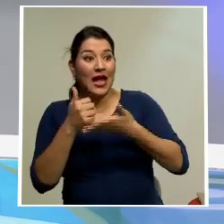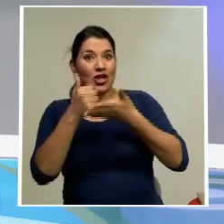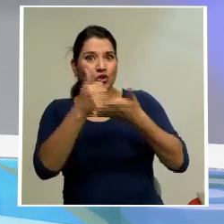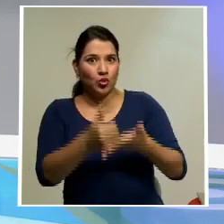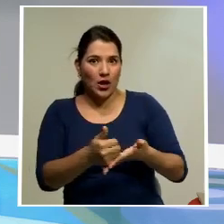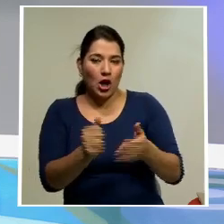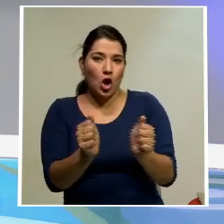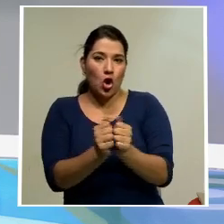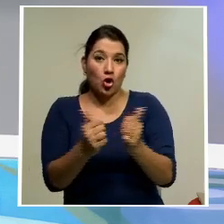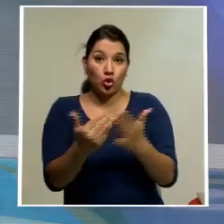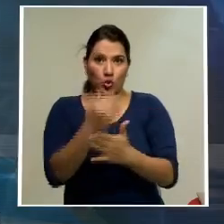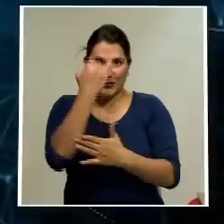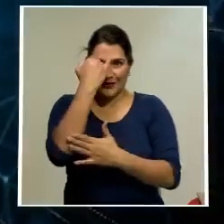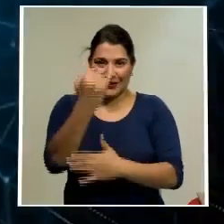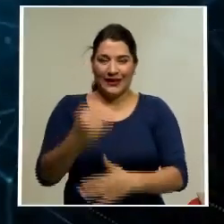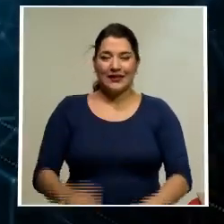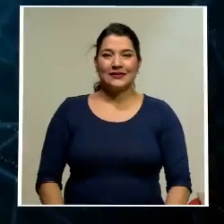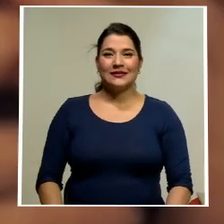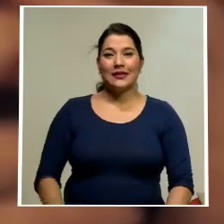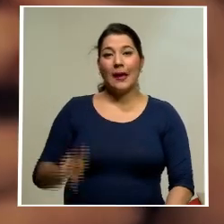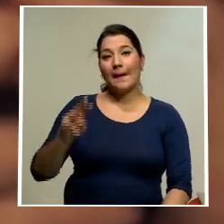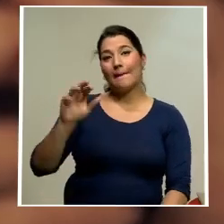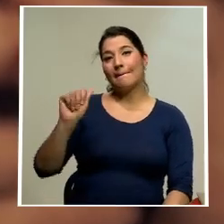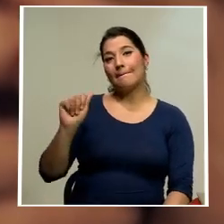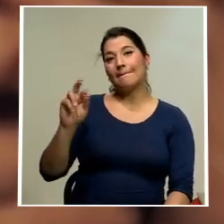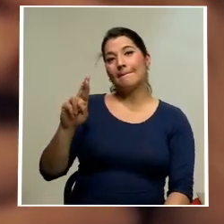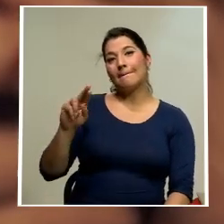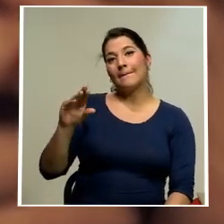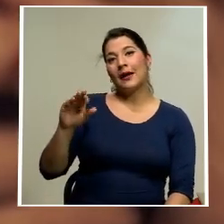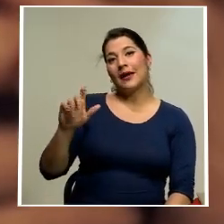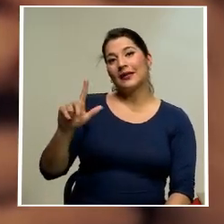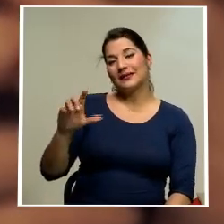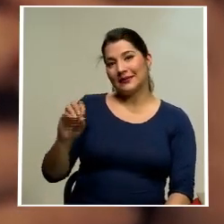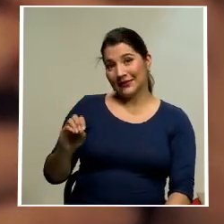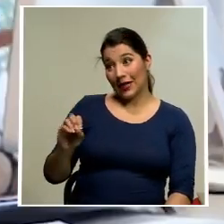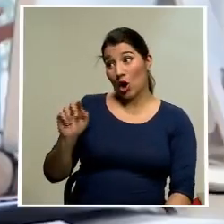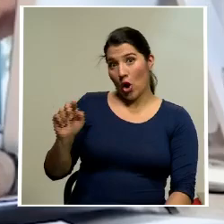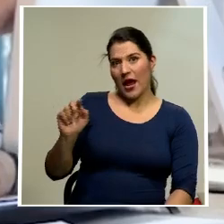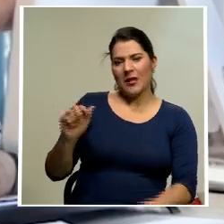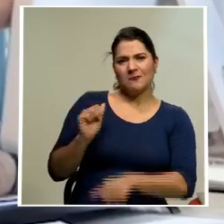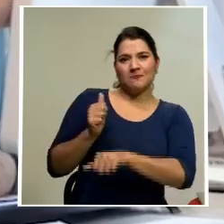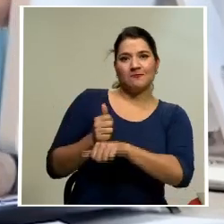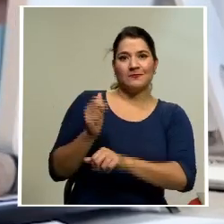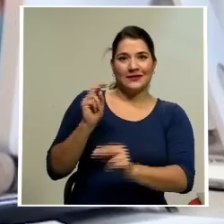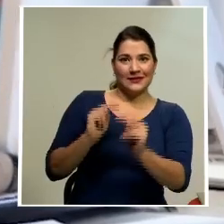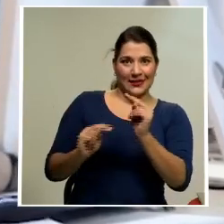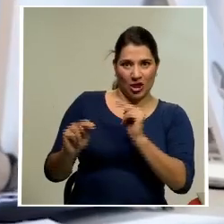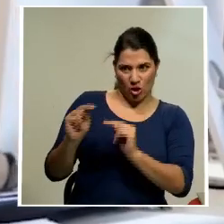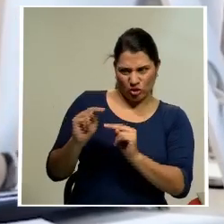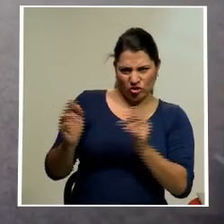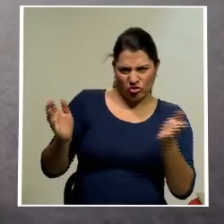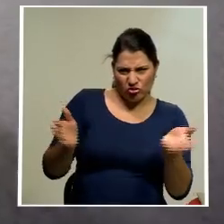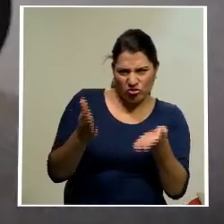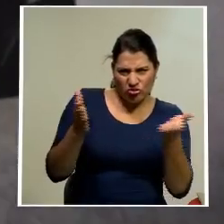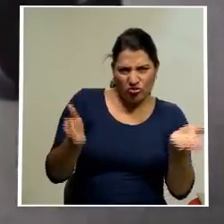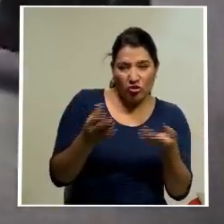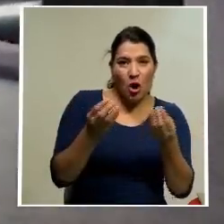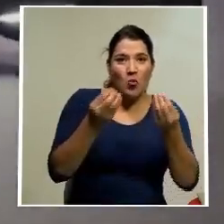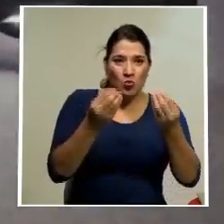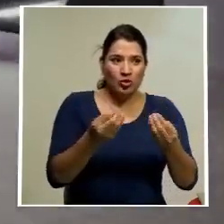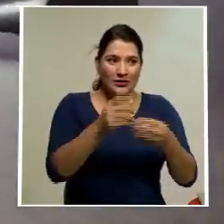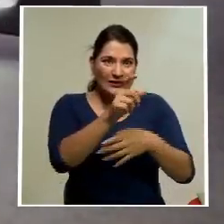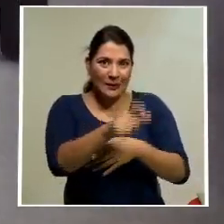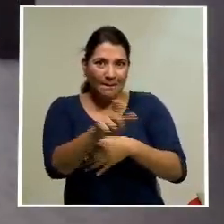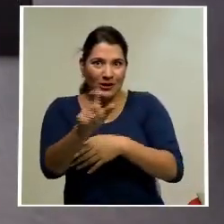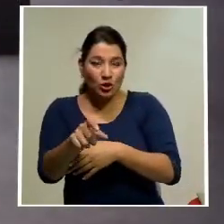ideas. Marcelo Levendicker es un destacado incubador de negocios. Ha impulsado a decenas de emprendedores